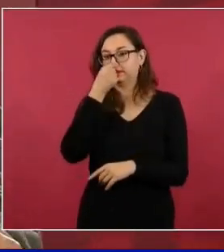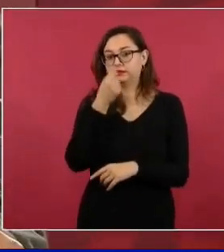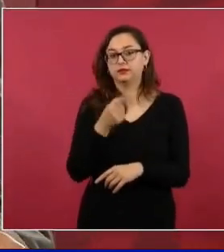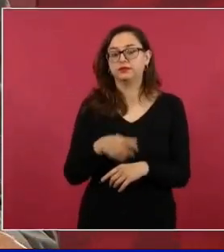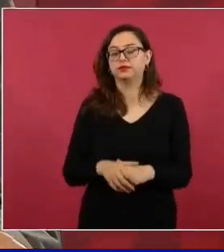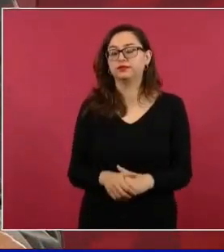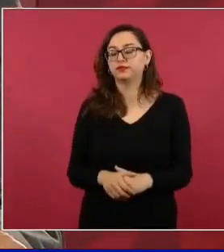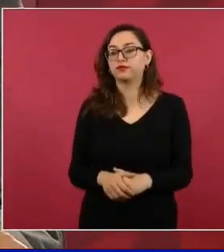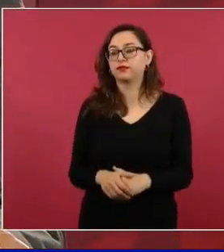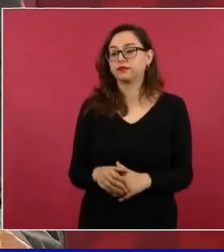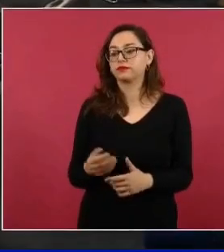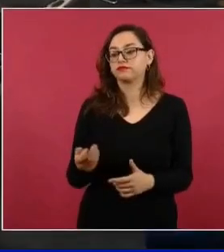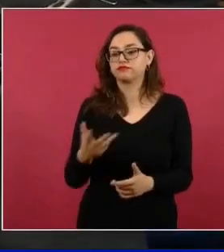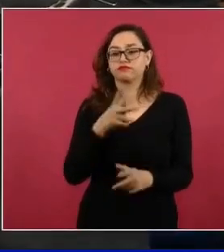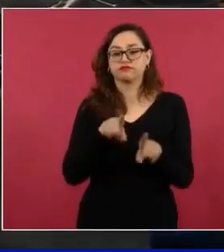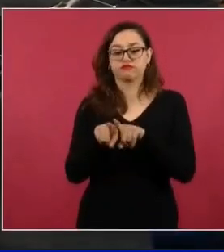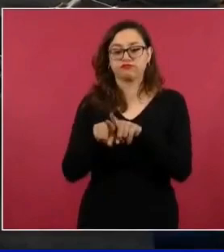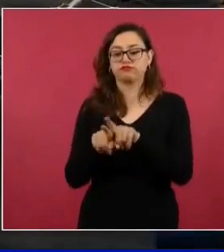hacer periodismo